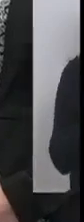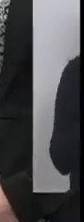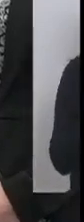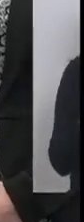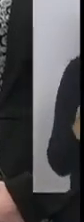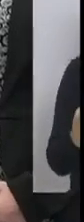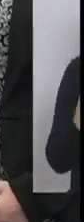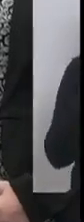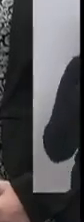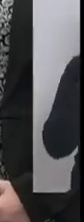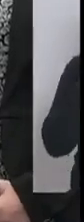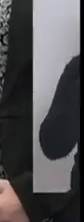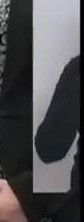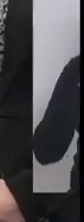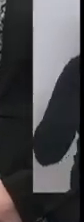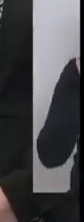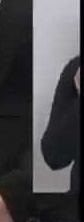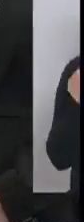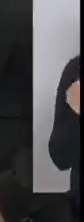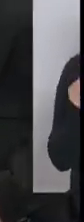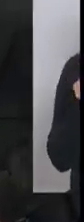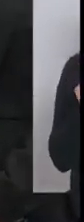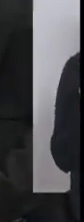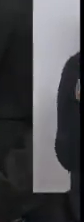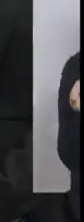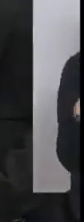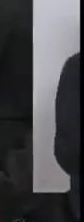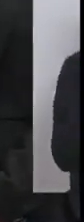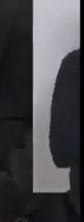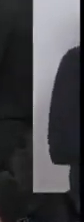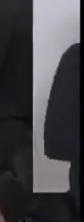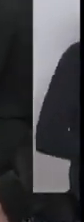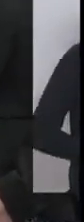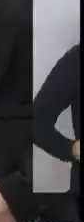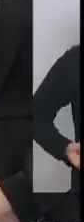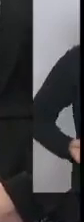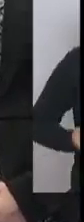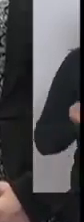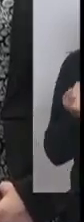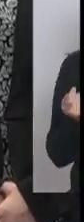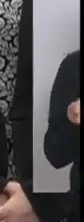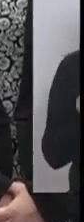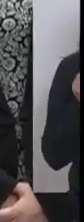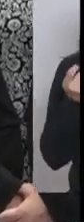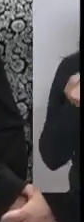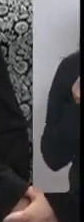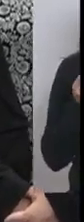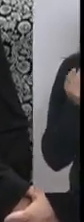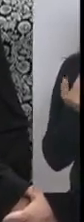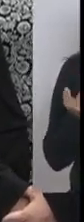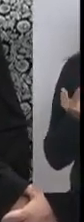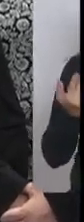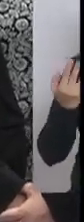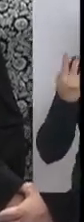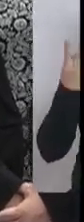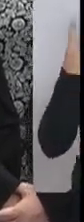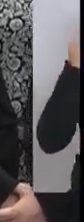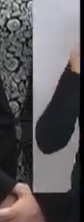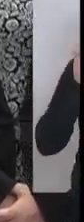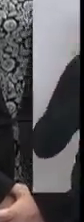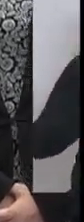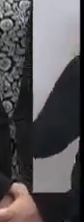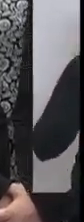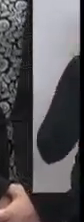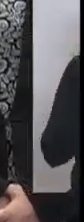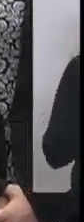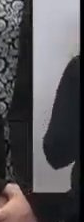probable de beneficiarios. Señalan que tantos miles o millones de personas podrán acceder a un bono. Podrán, pero la trampa, la